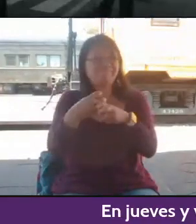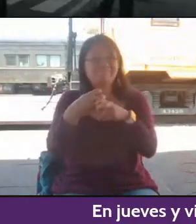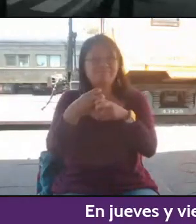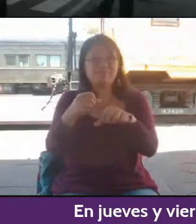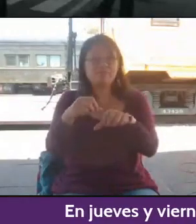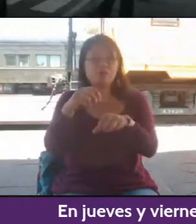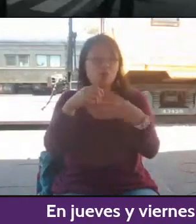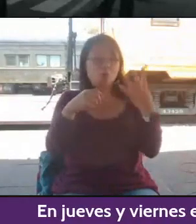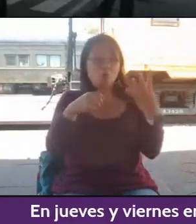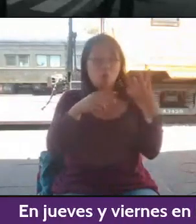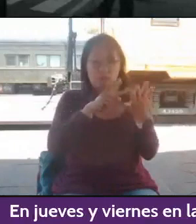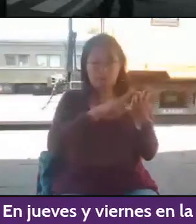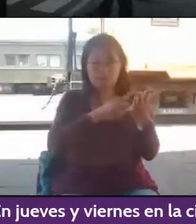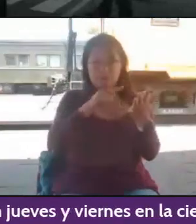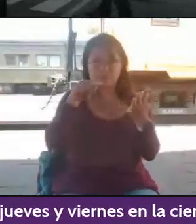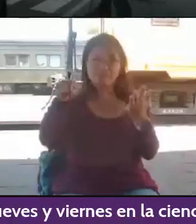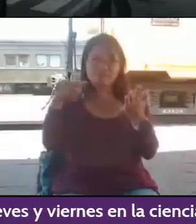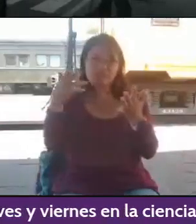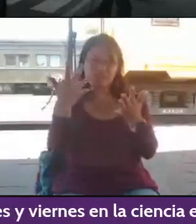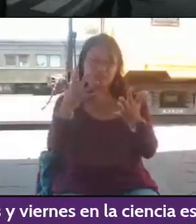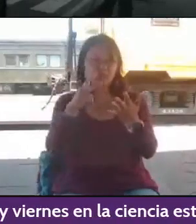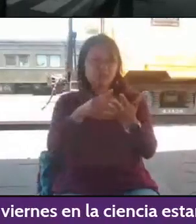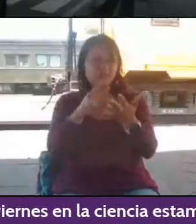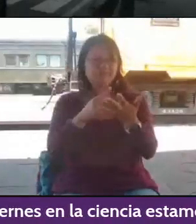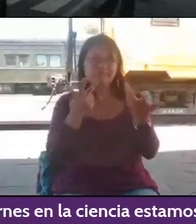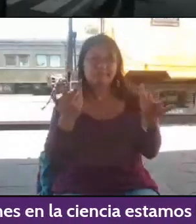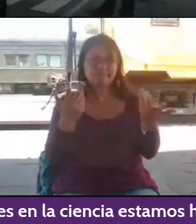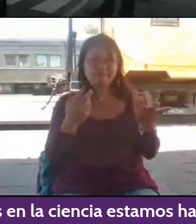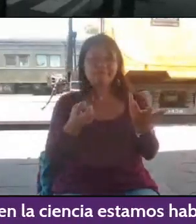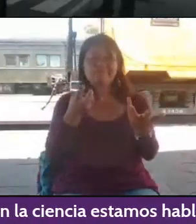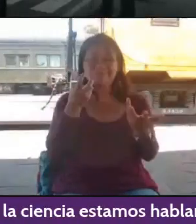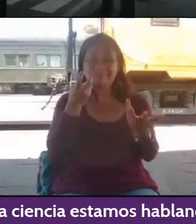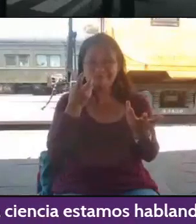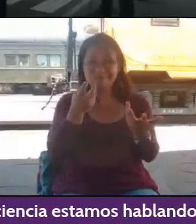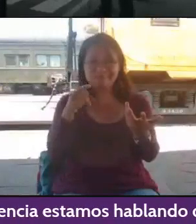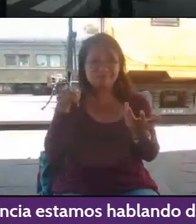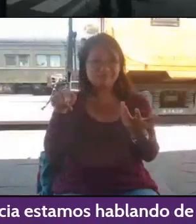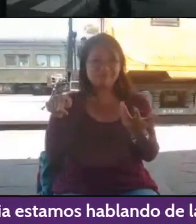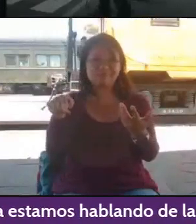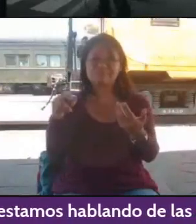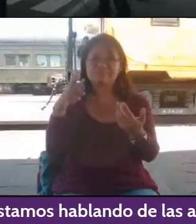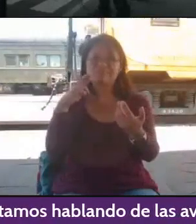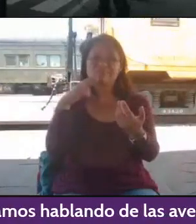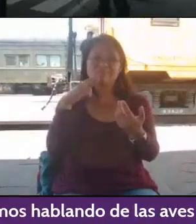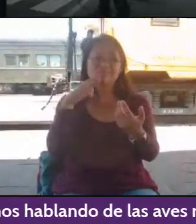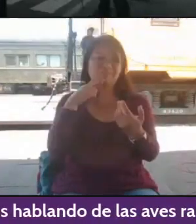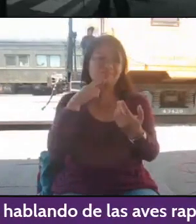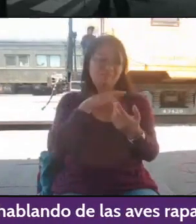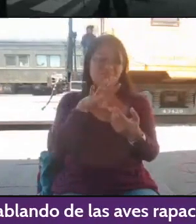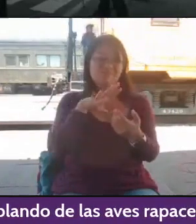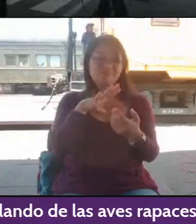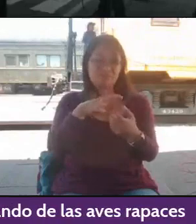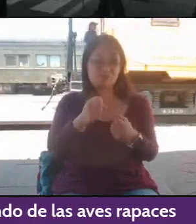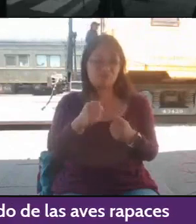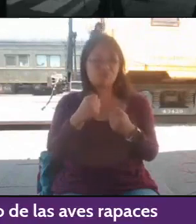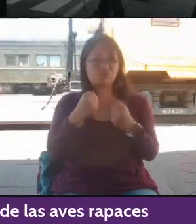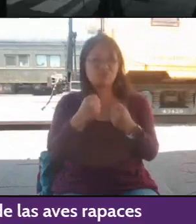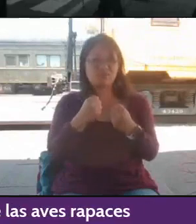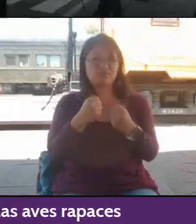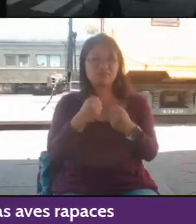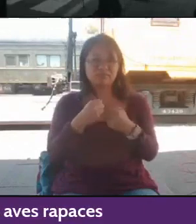veces. Es poca la diferencia, pero es suficiente para decir que las rapaces nocturnas tienen más fuerza en las patas. Otra